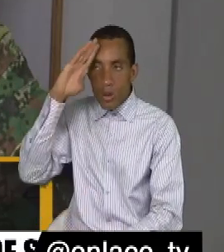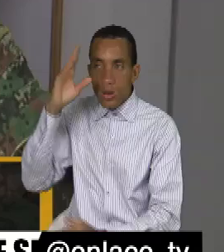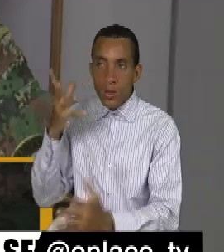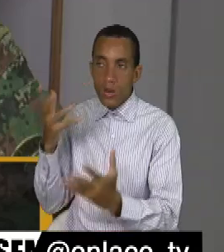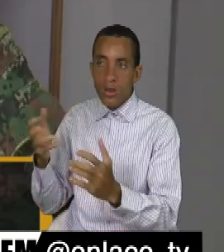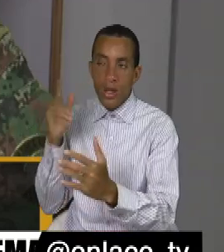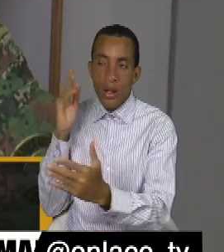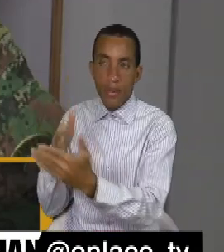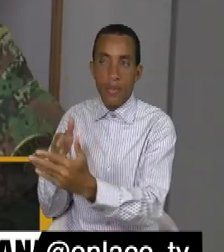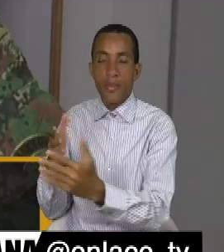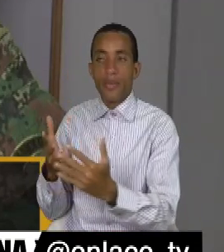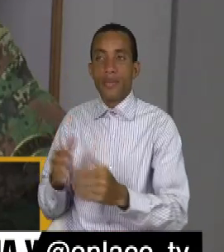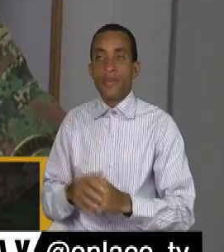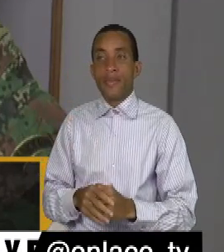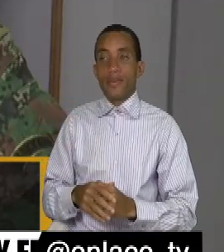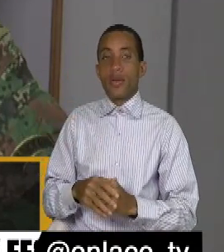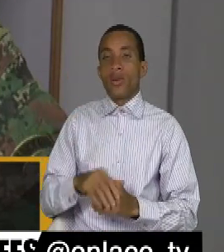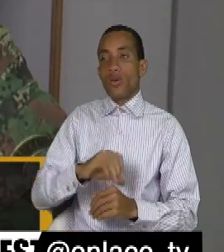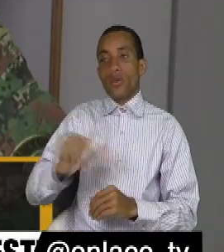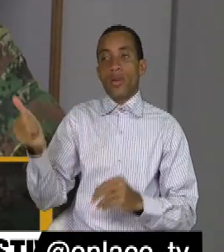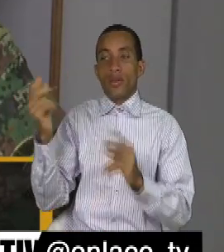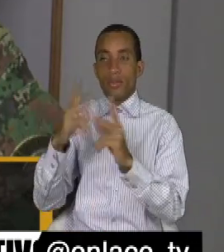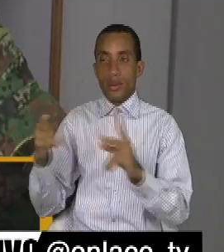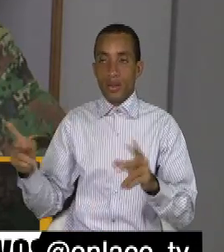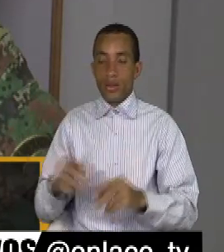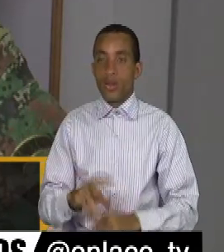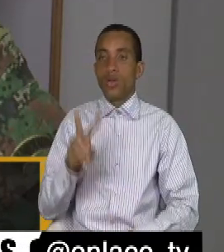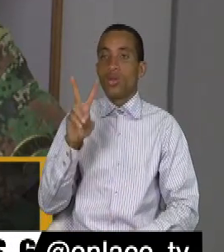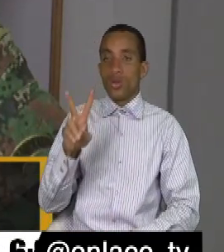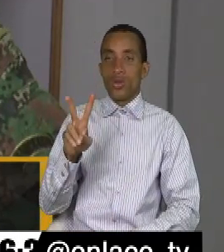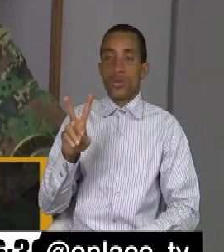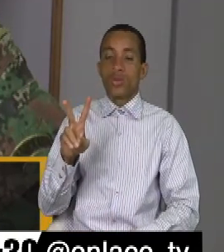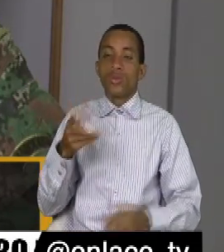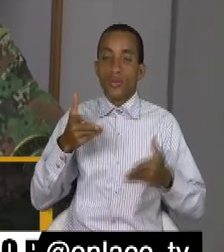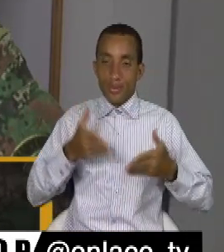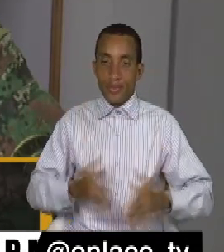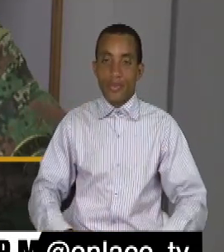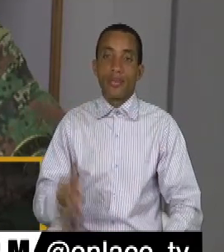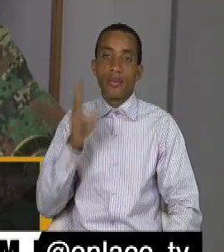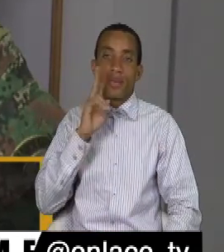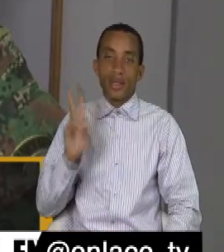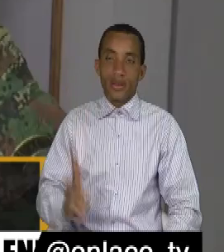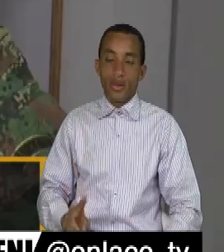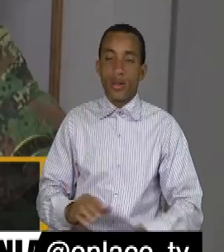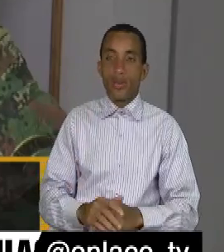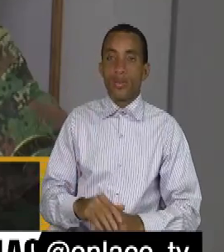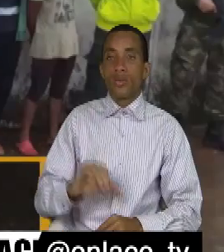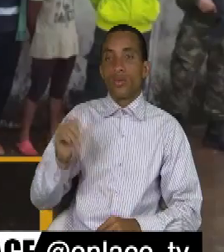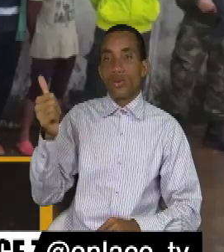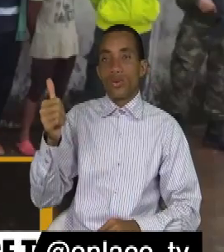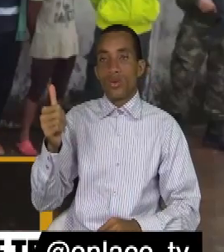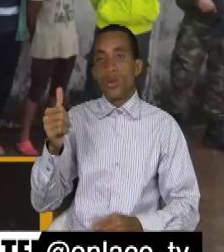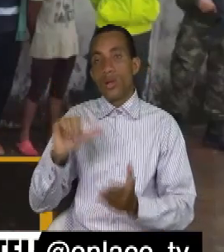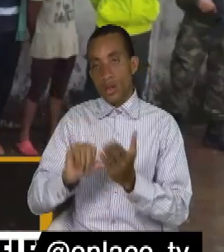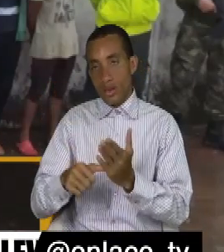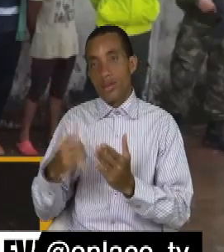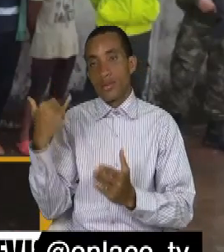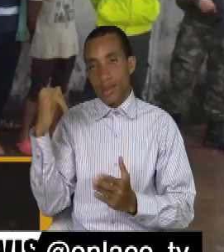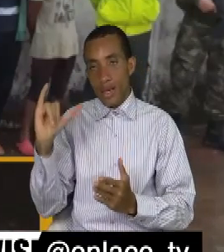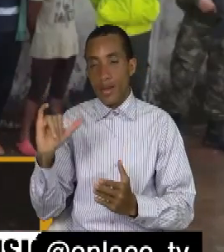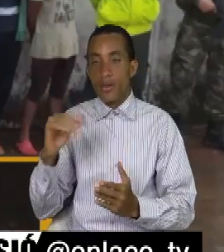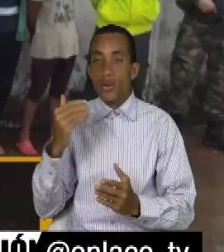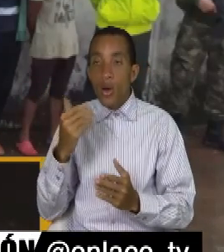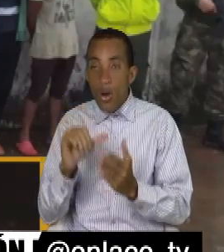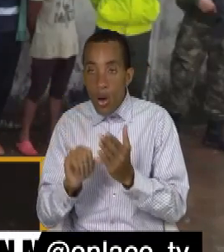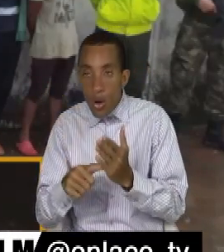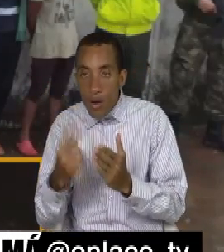De las otras personas tenemos 2 que son venezolanos, un mayor de edad y un menor de edad. Estos operativos se